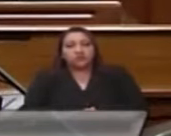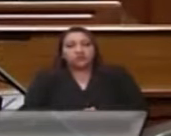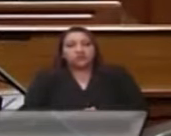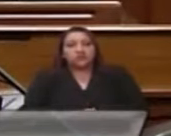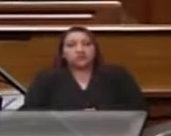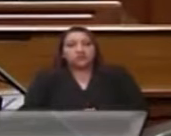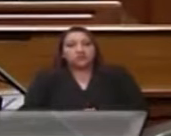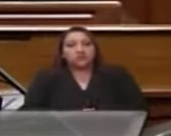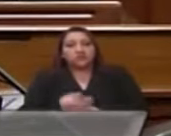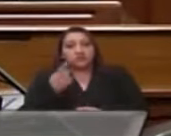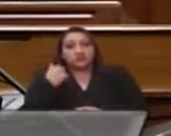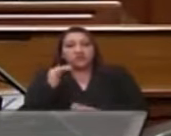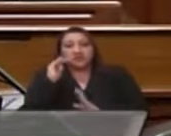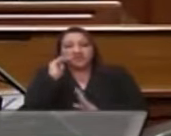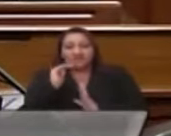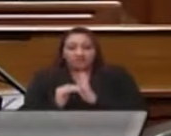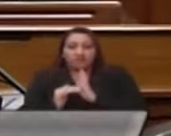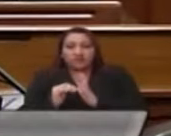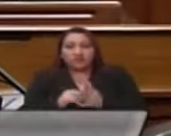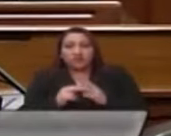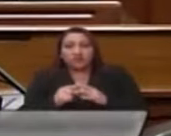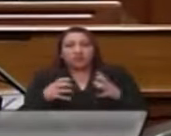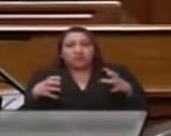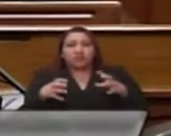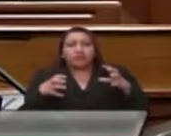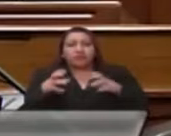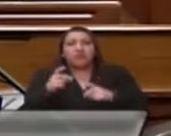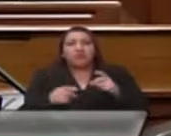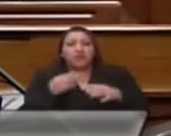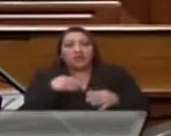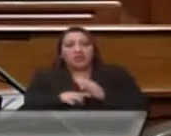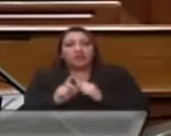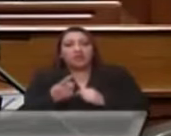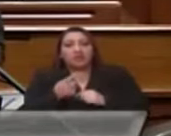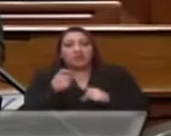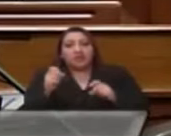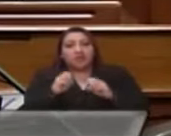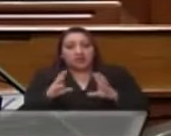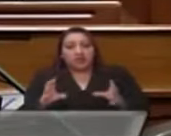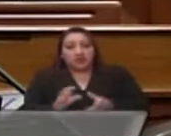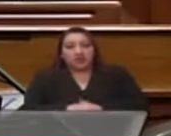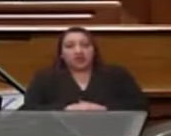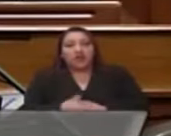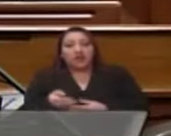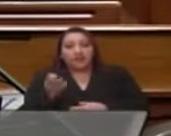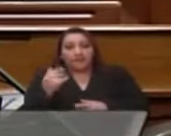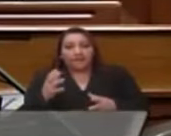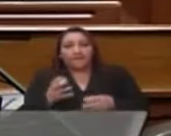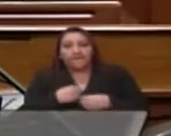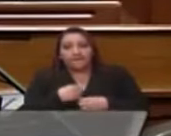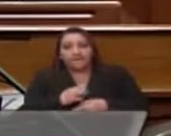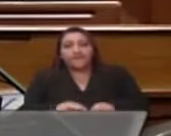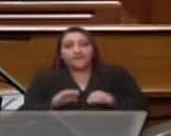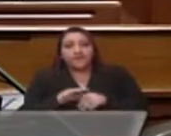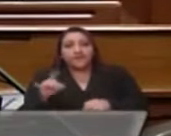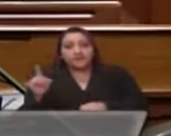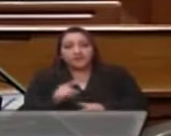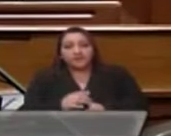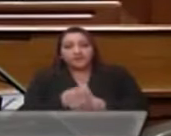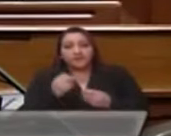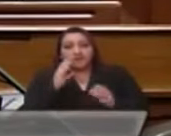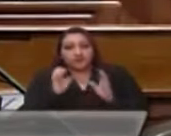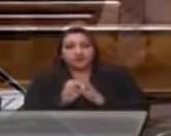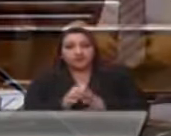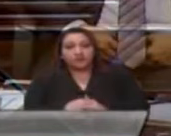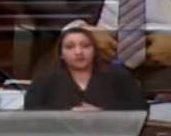para reducir el hacinamiento dentro de los primeros 100 días. Vamos a tomar medidas urgentes, como